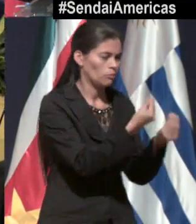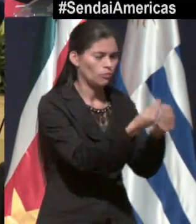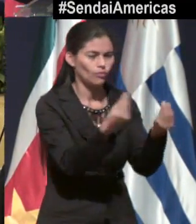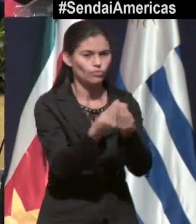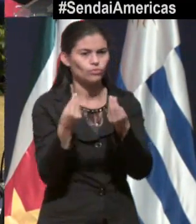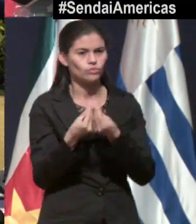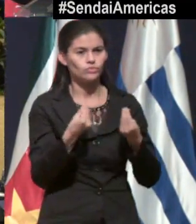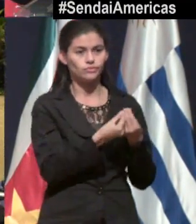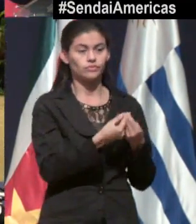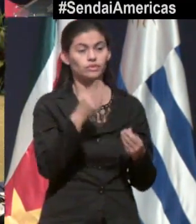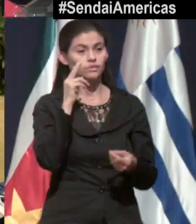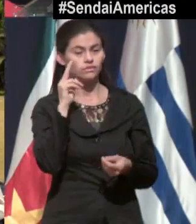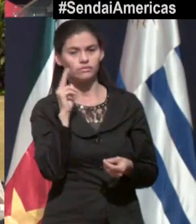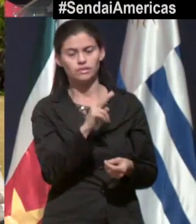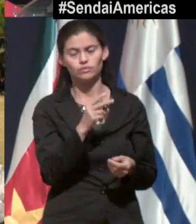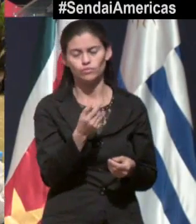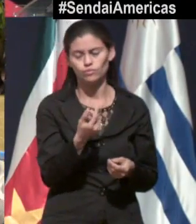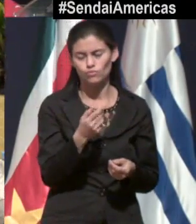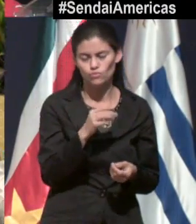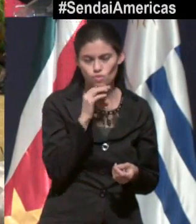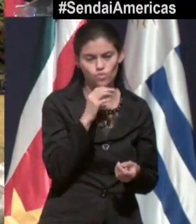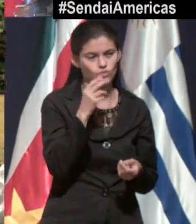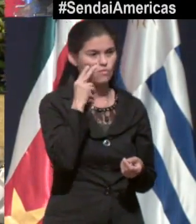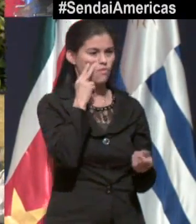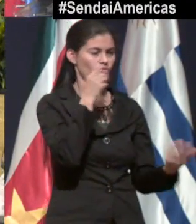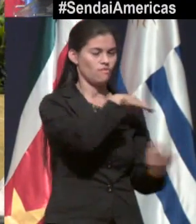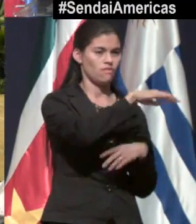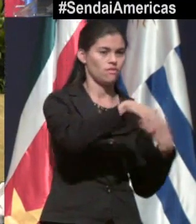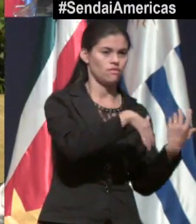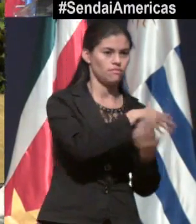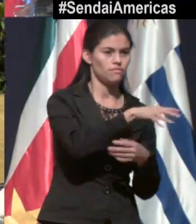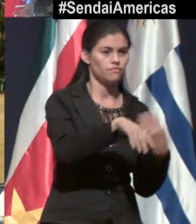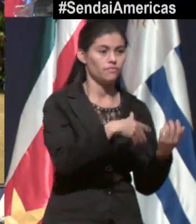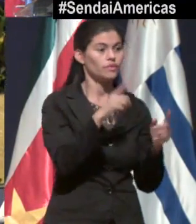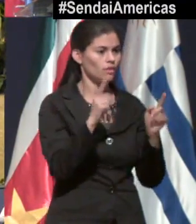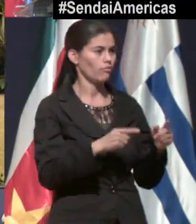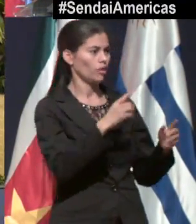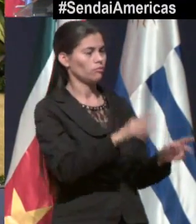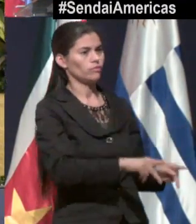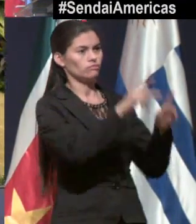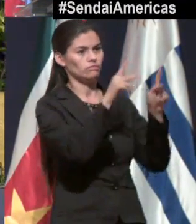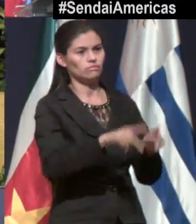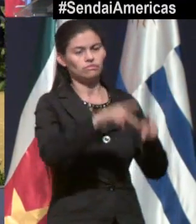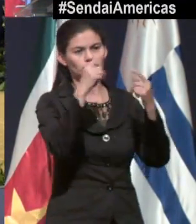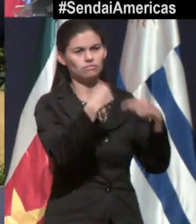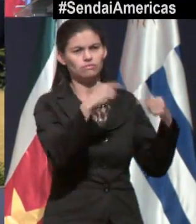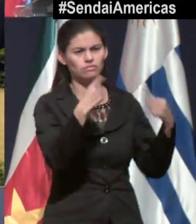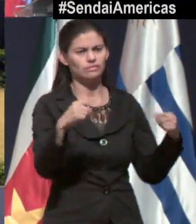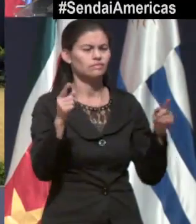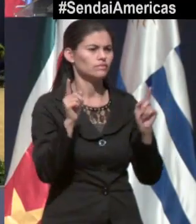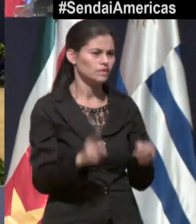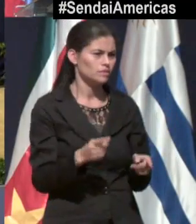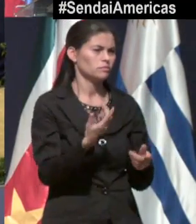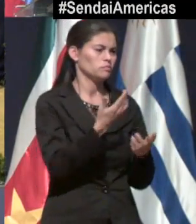registrándose igualmente serias afectaciones en la infraestructura de servicios e